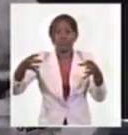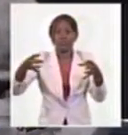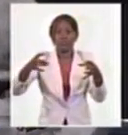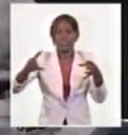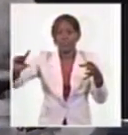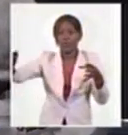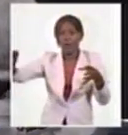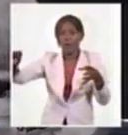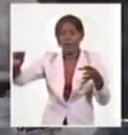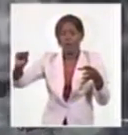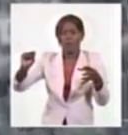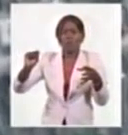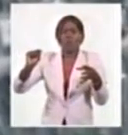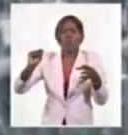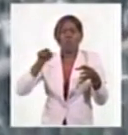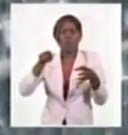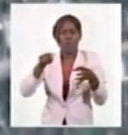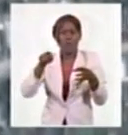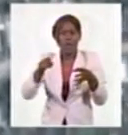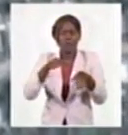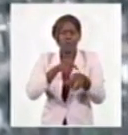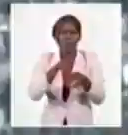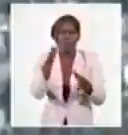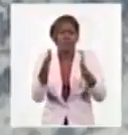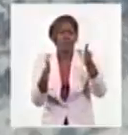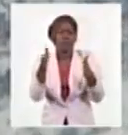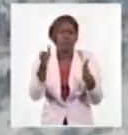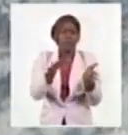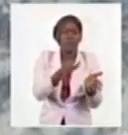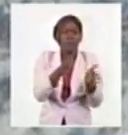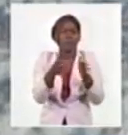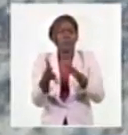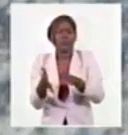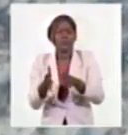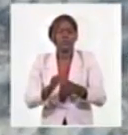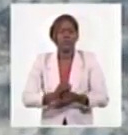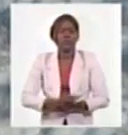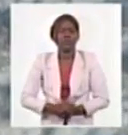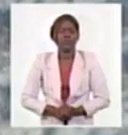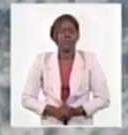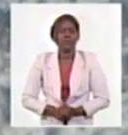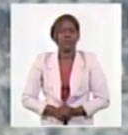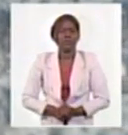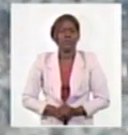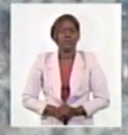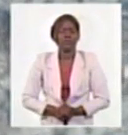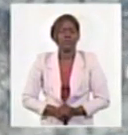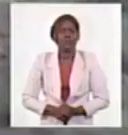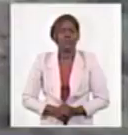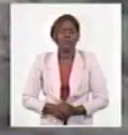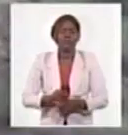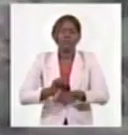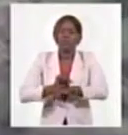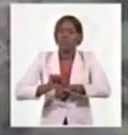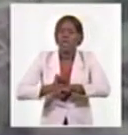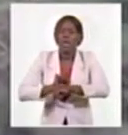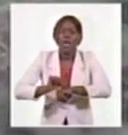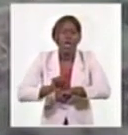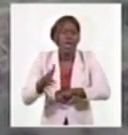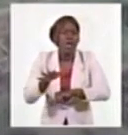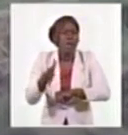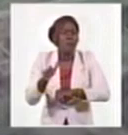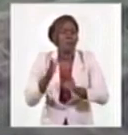Esa etapa dura más o menos hasta el mes